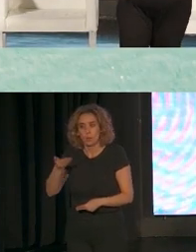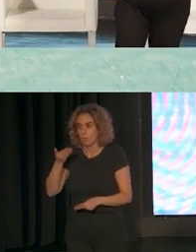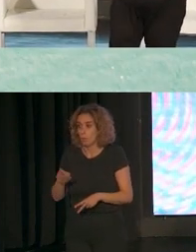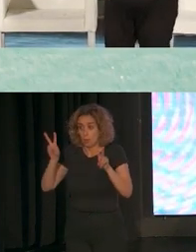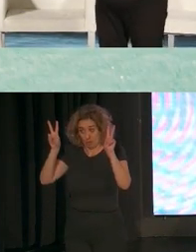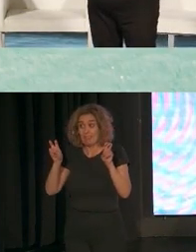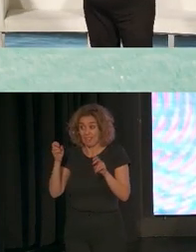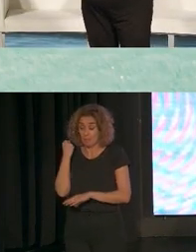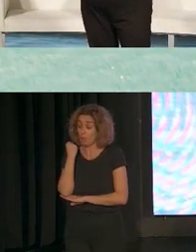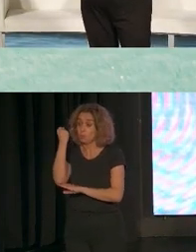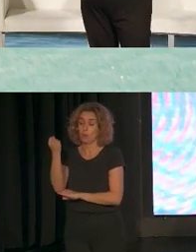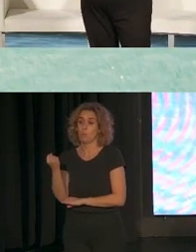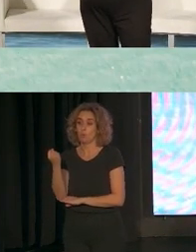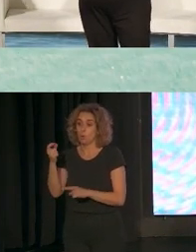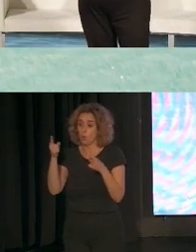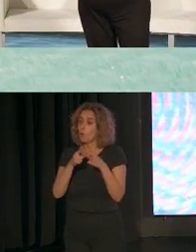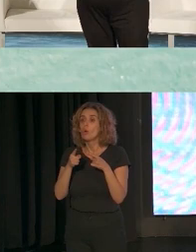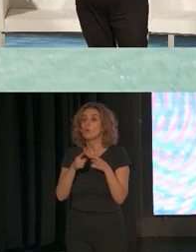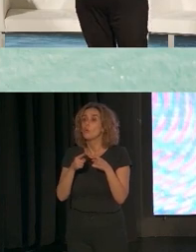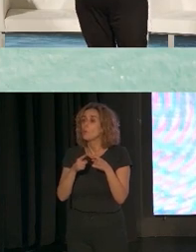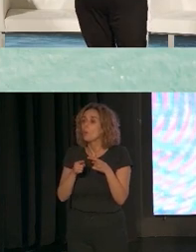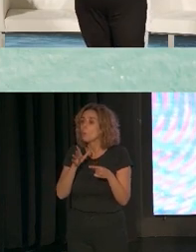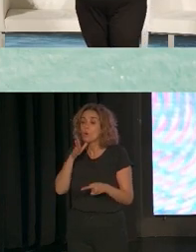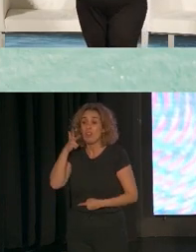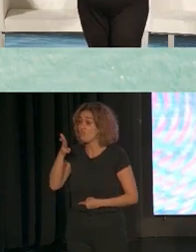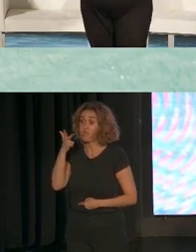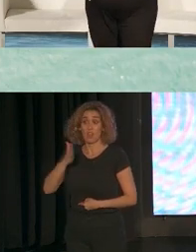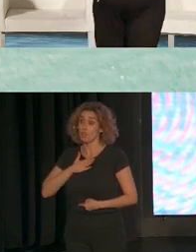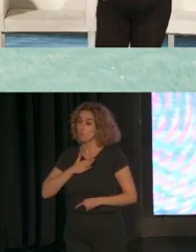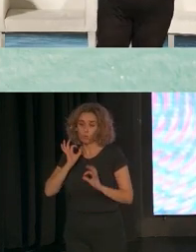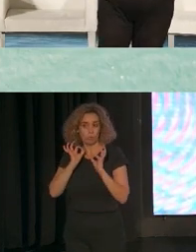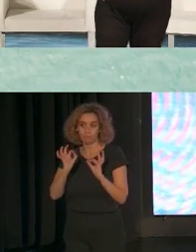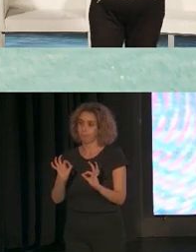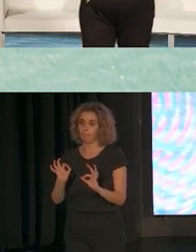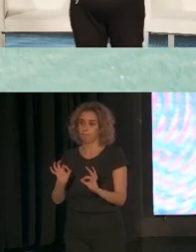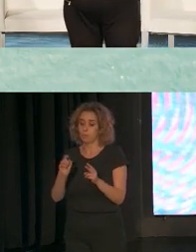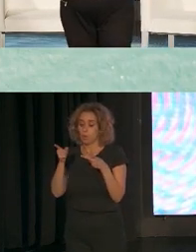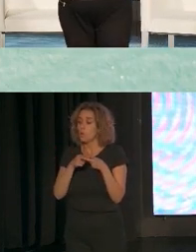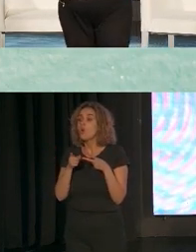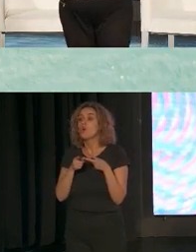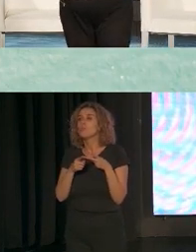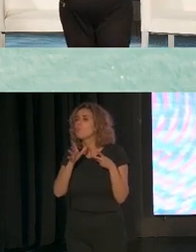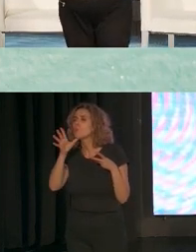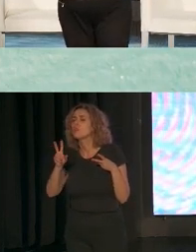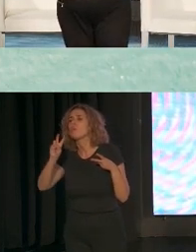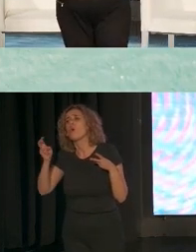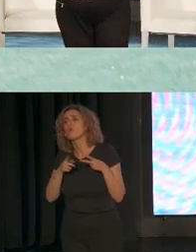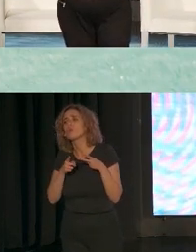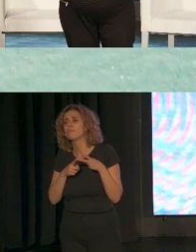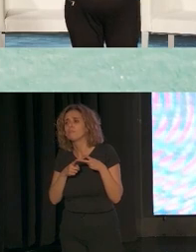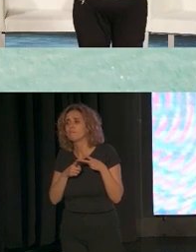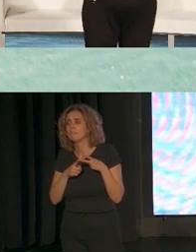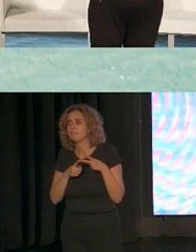tema este de los apoyos uno es porque es nuestro derecho y otro de los motivos es Porque